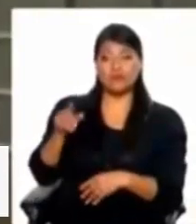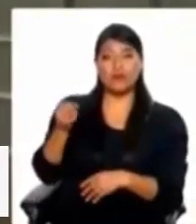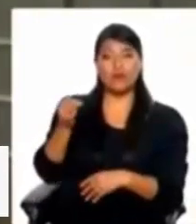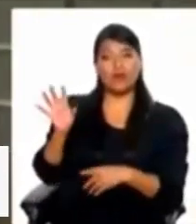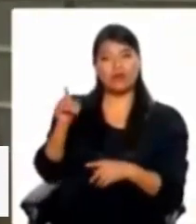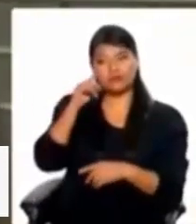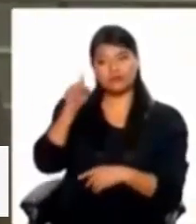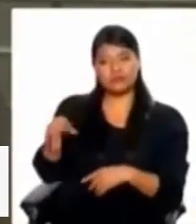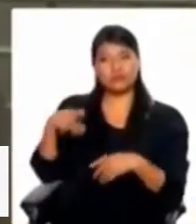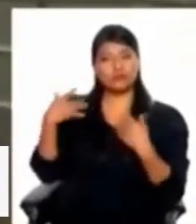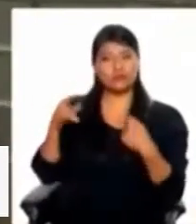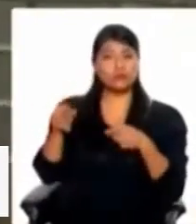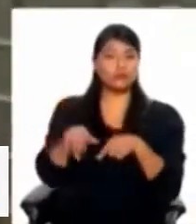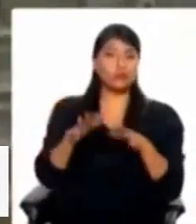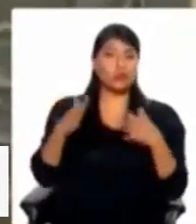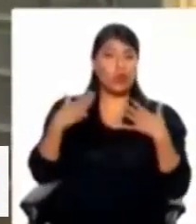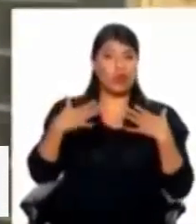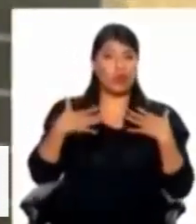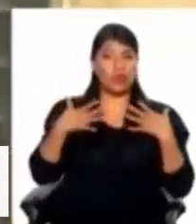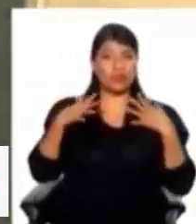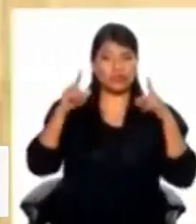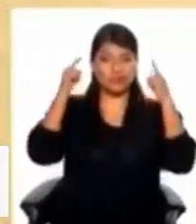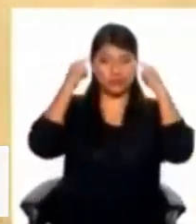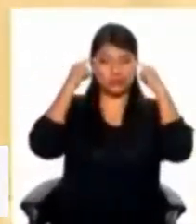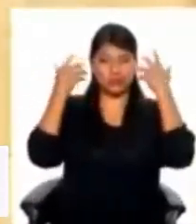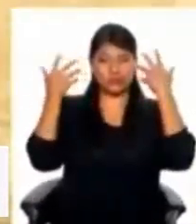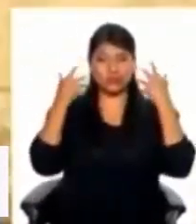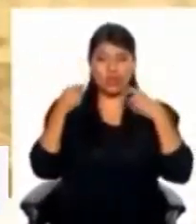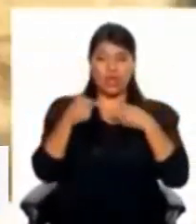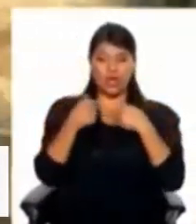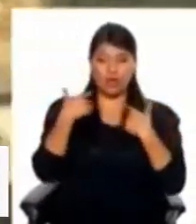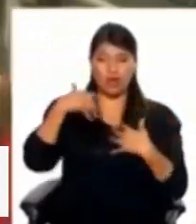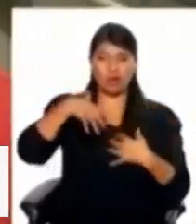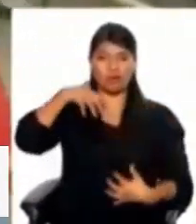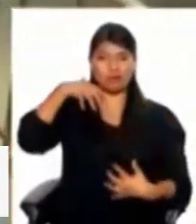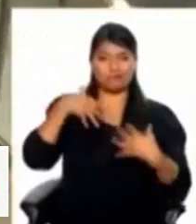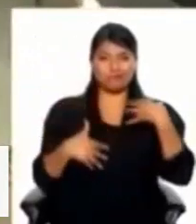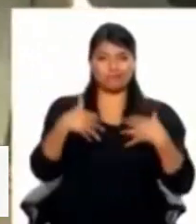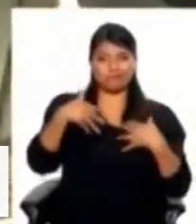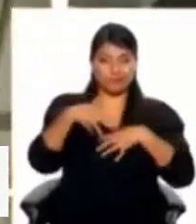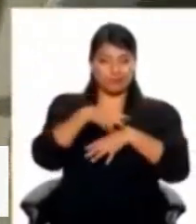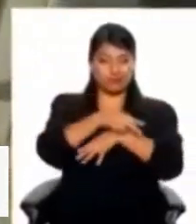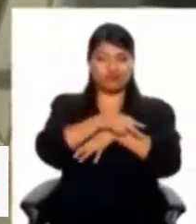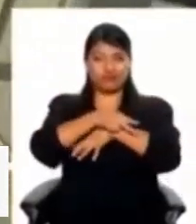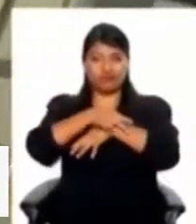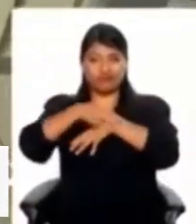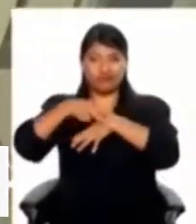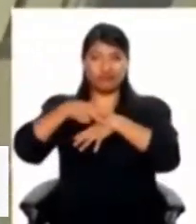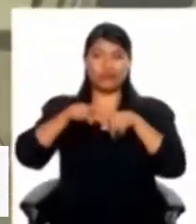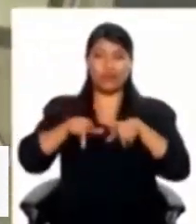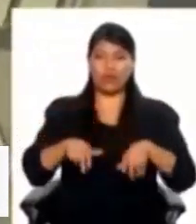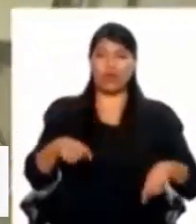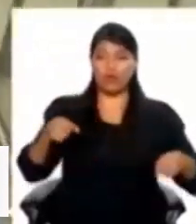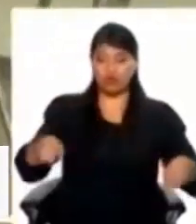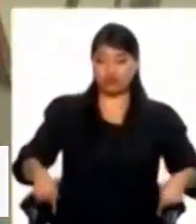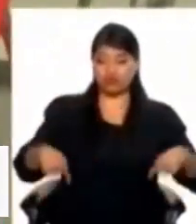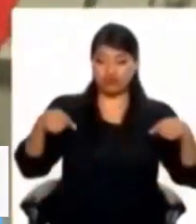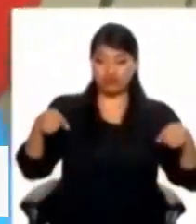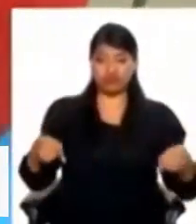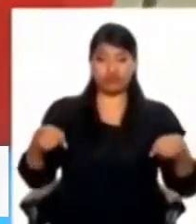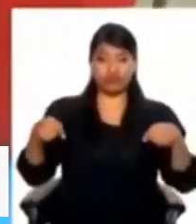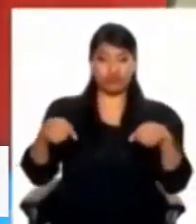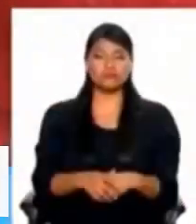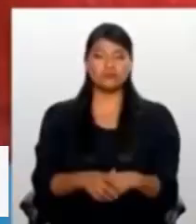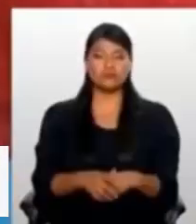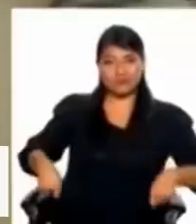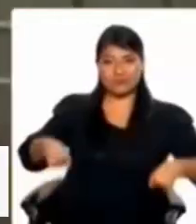movilidad y la veterinaria solicita la tenencia absoluta de Dashi porque necesita cuidado